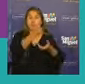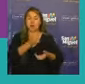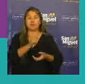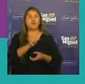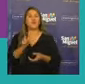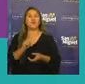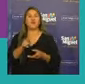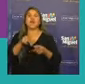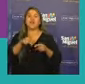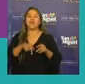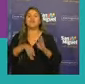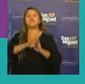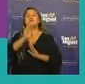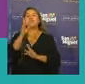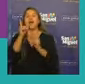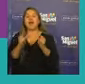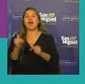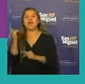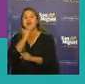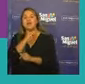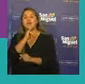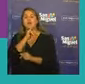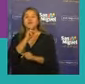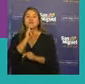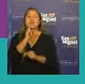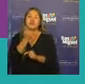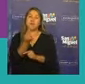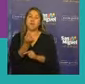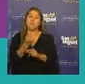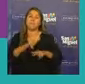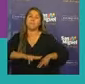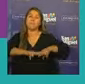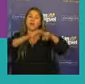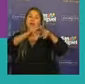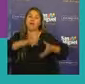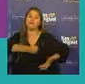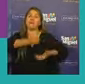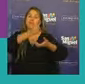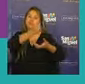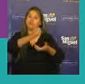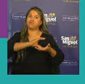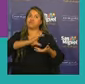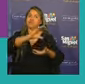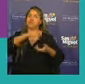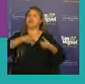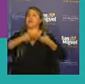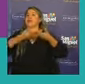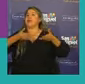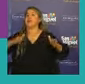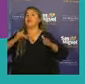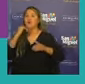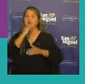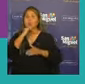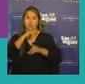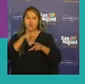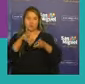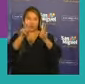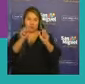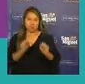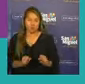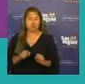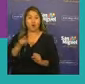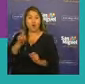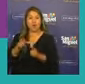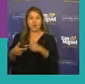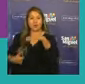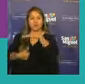mucho más rápido si es que aumentamos y tenemos recursos frescos y de libre disposición, y ahí que el Consejo